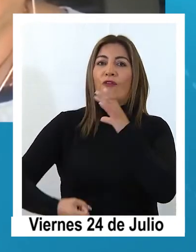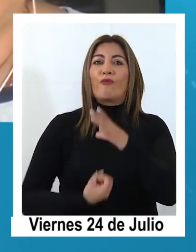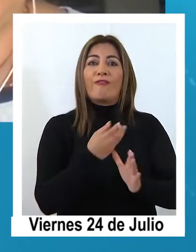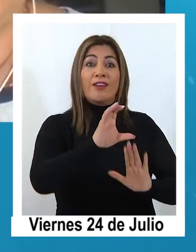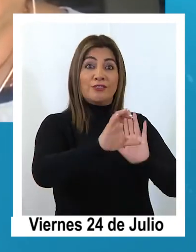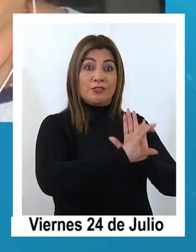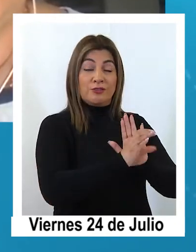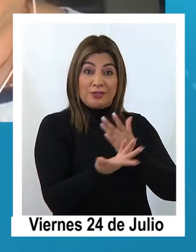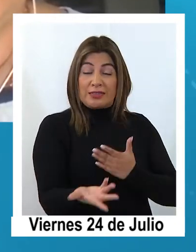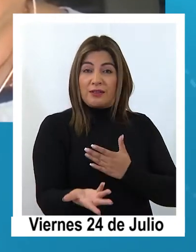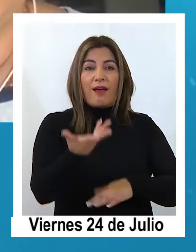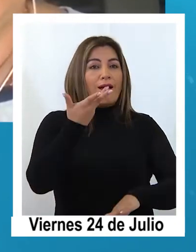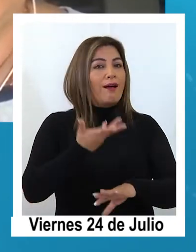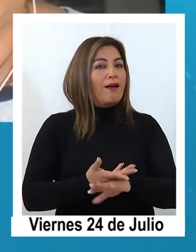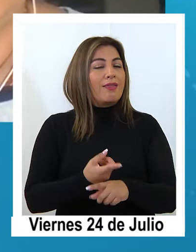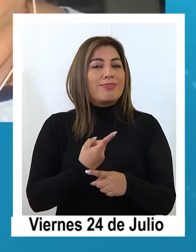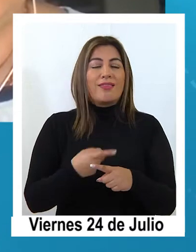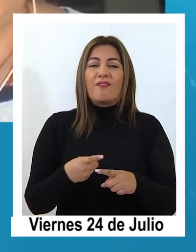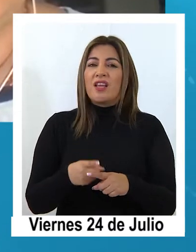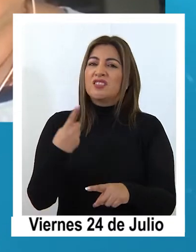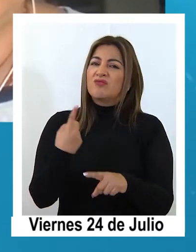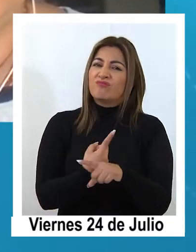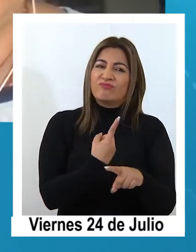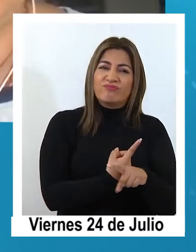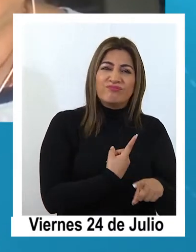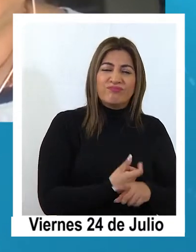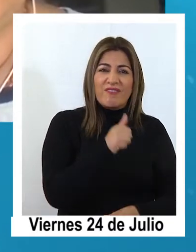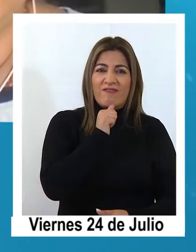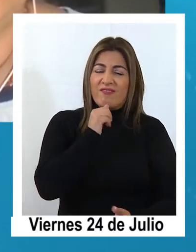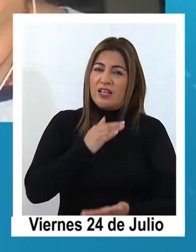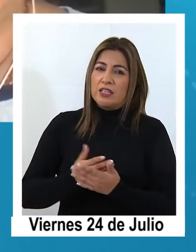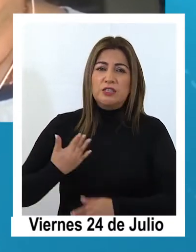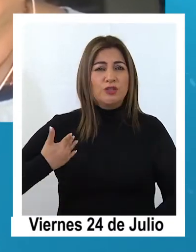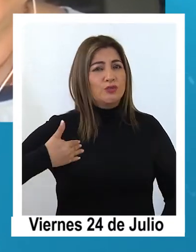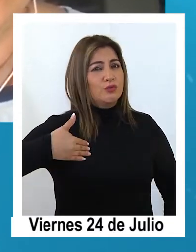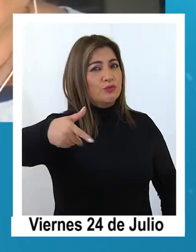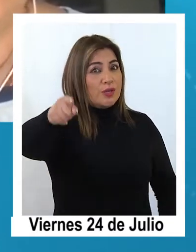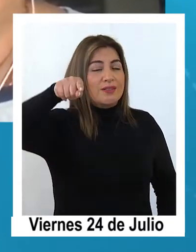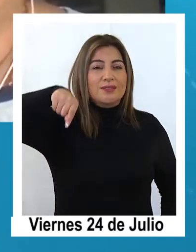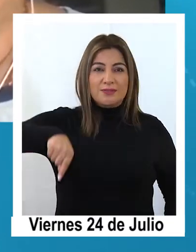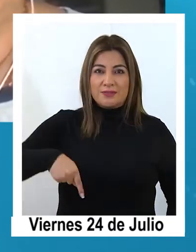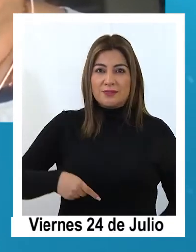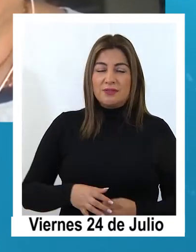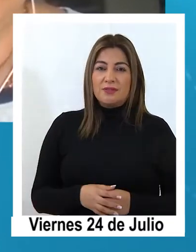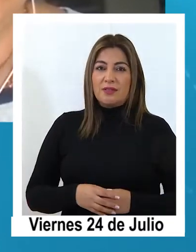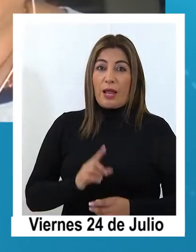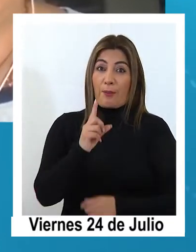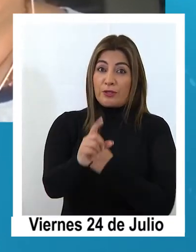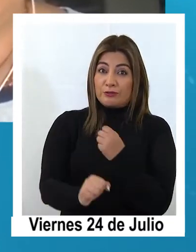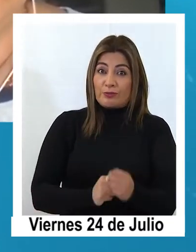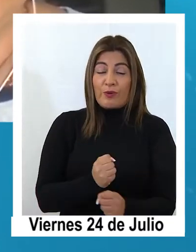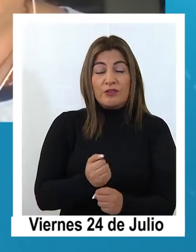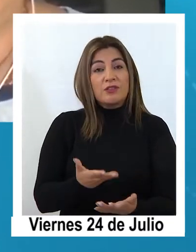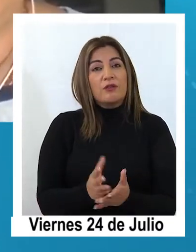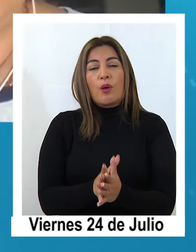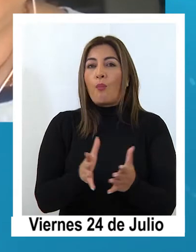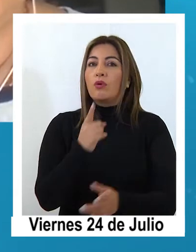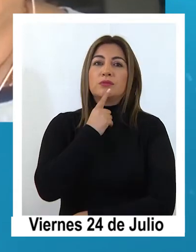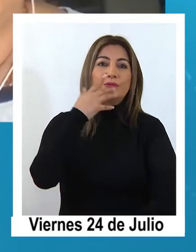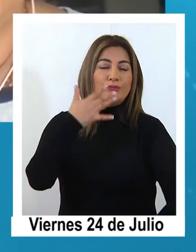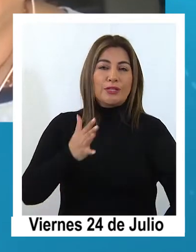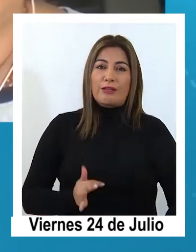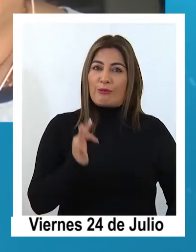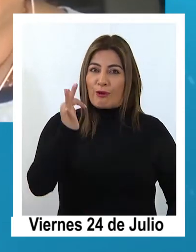nueva constitución, hay una serie de conversaciones que están pendientes y que vienen durante el próximo año y que son muy